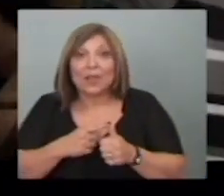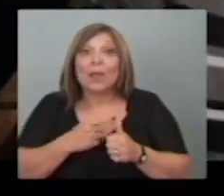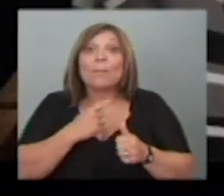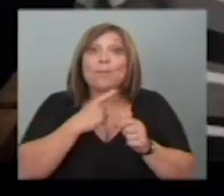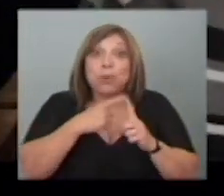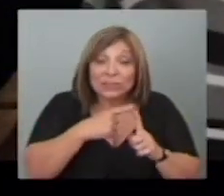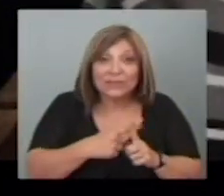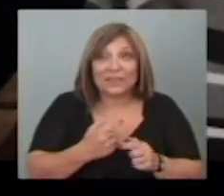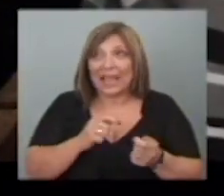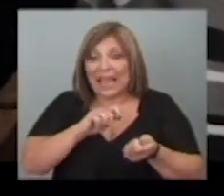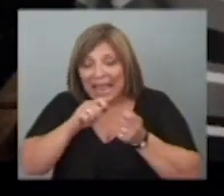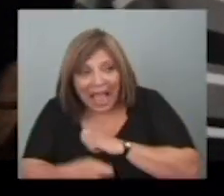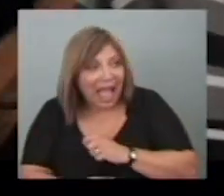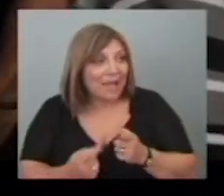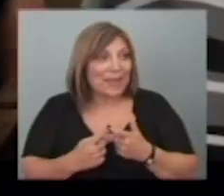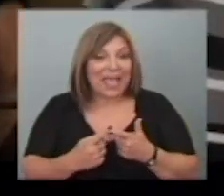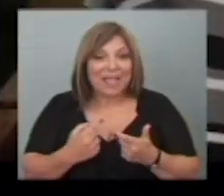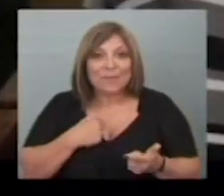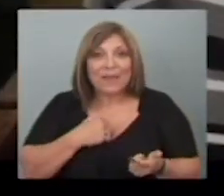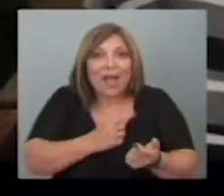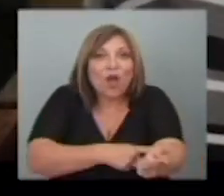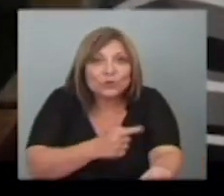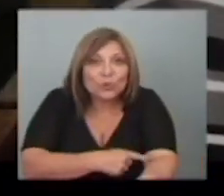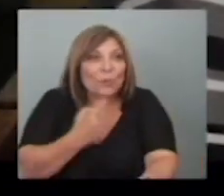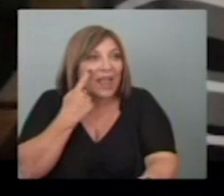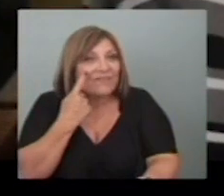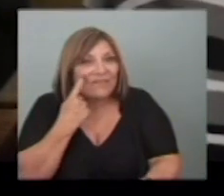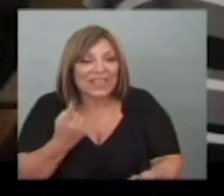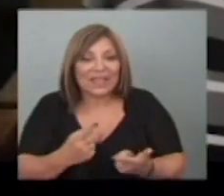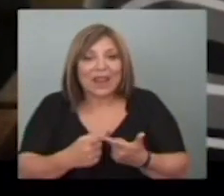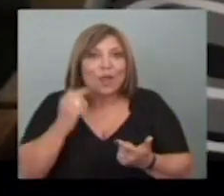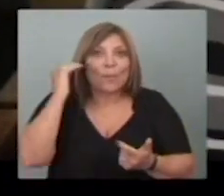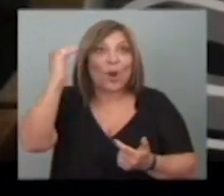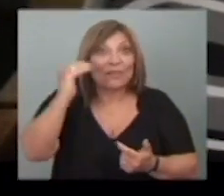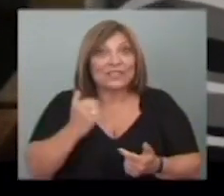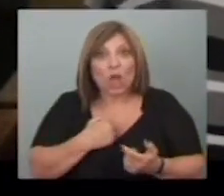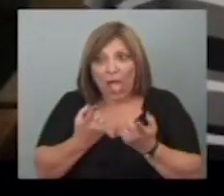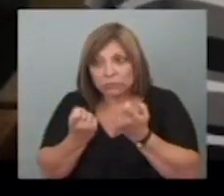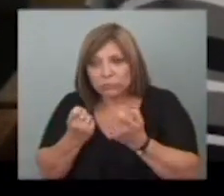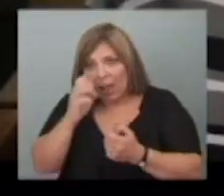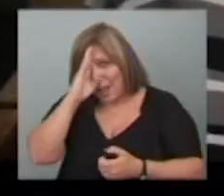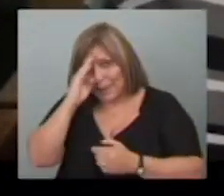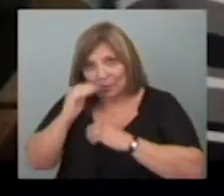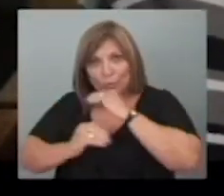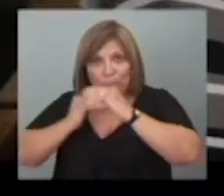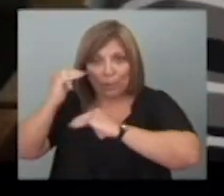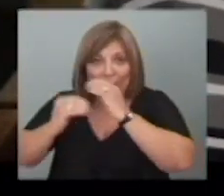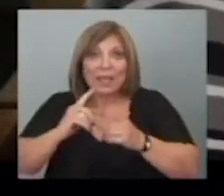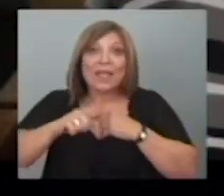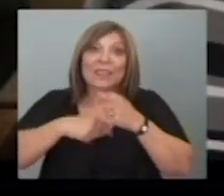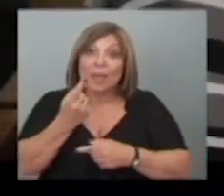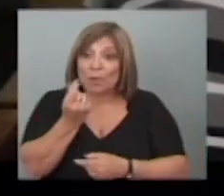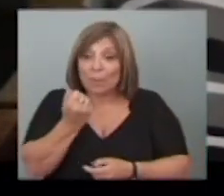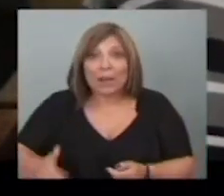que cambiás, o sea, a mi forma, ¿cómo se llama? Profesional me sirvió. Y luego lo